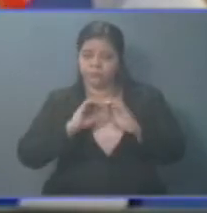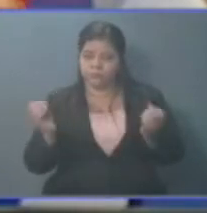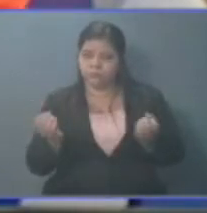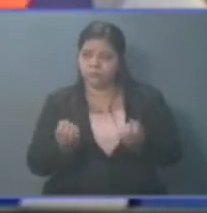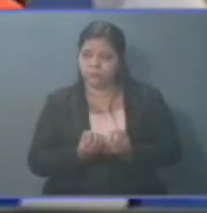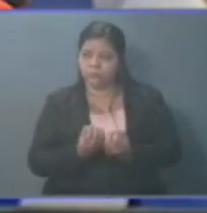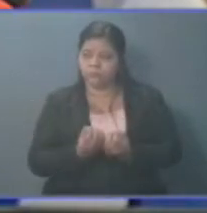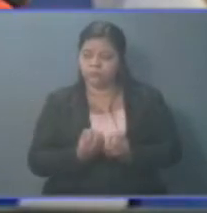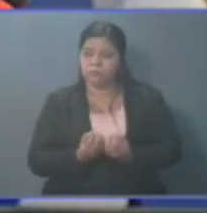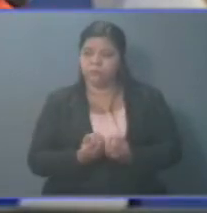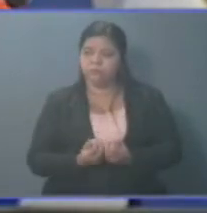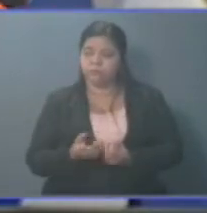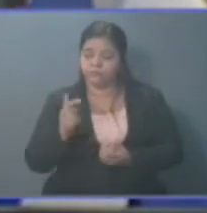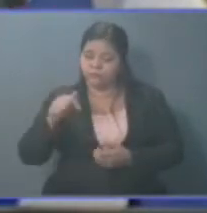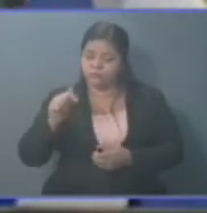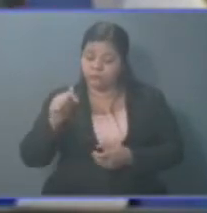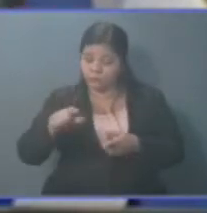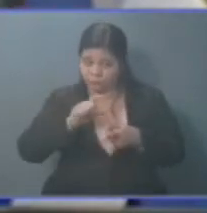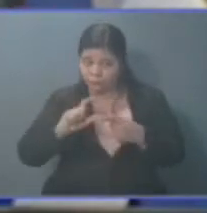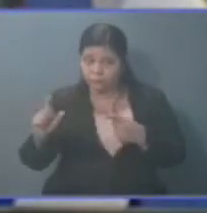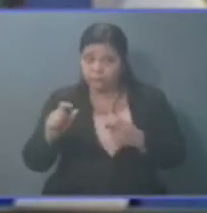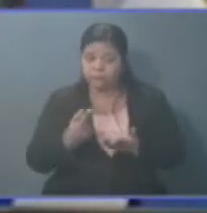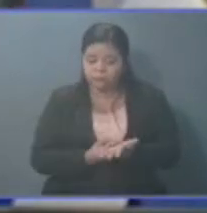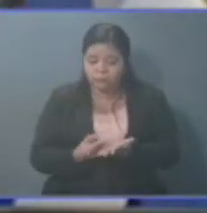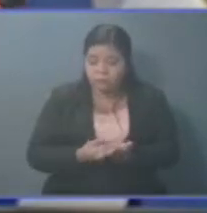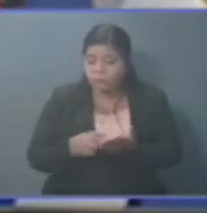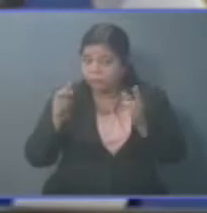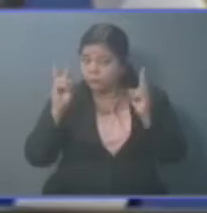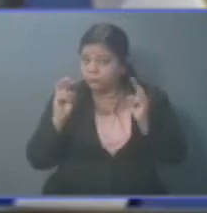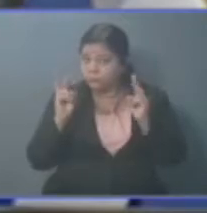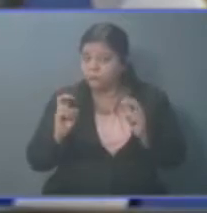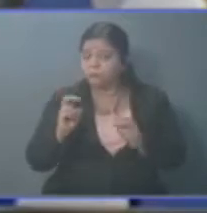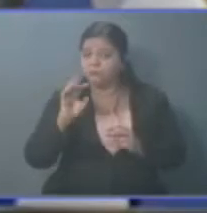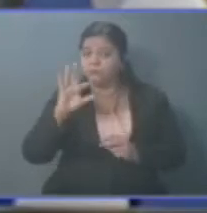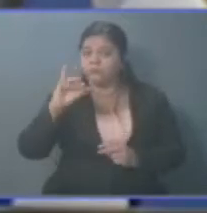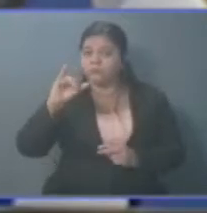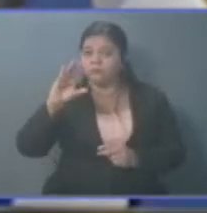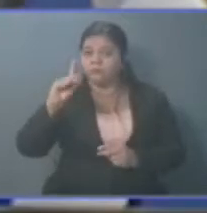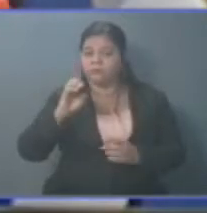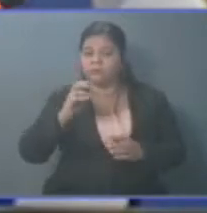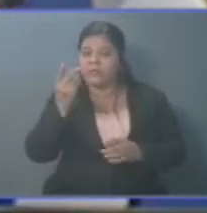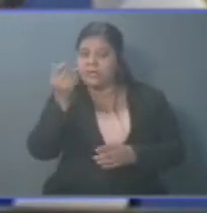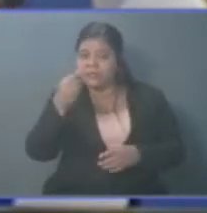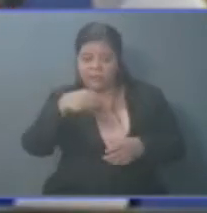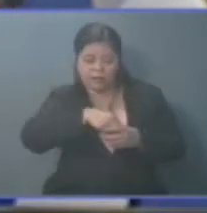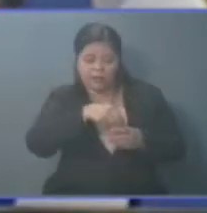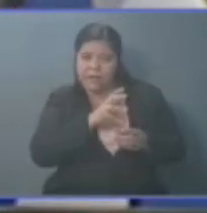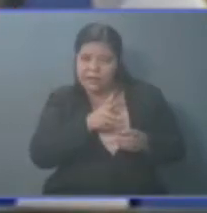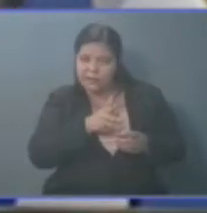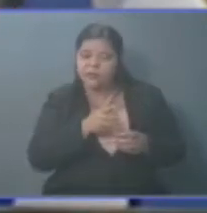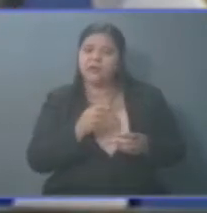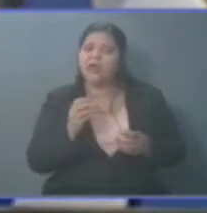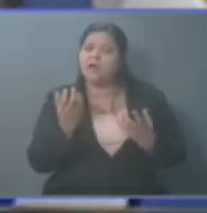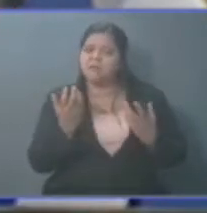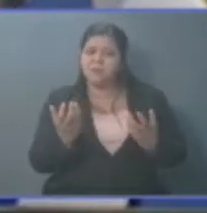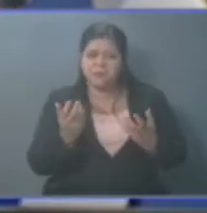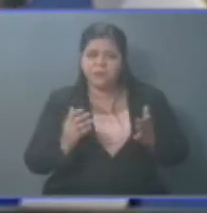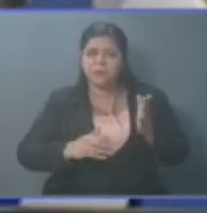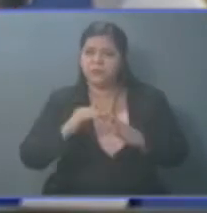organizaciones en esta semana a discutir el tema del fideicomiso, no se hubieran encontrado muchas de